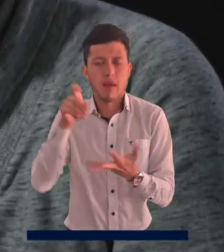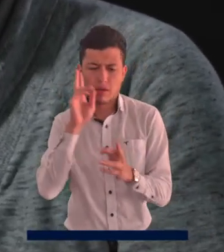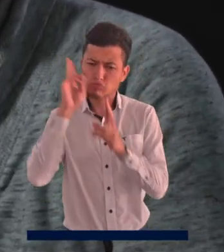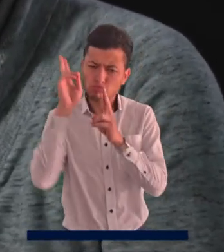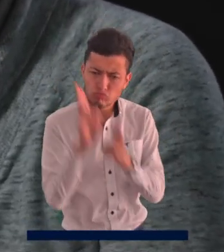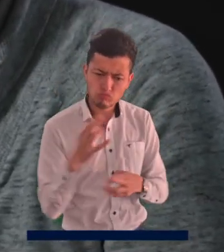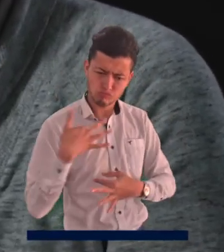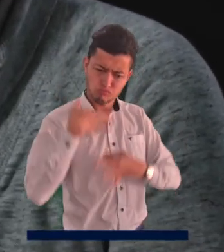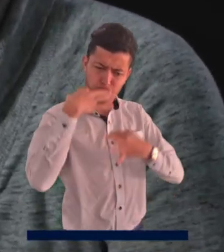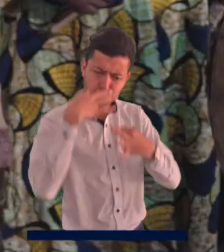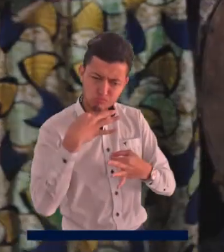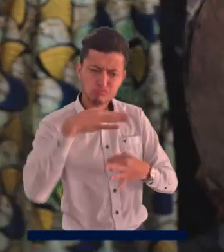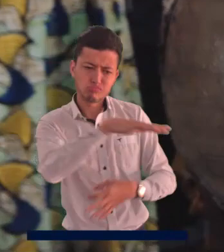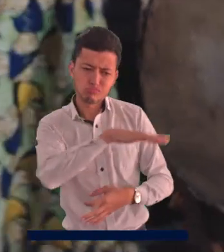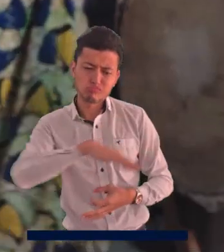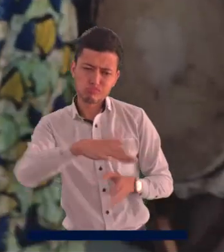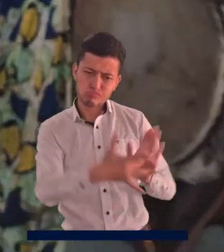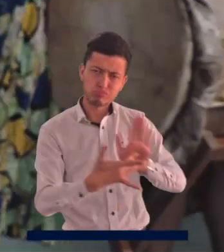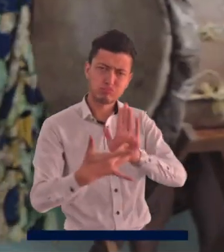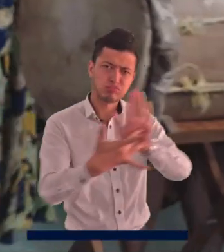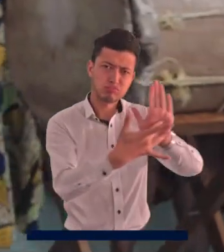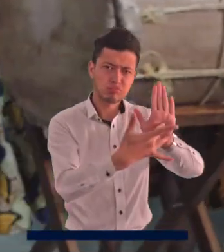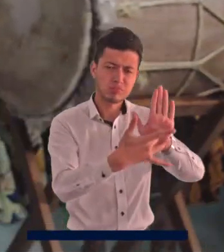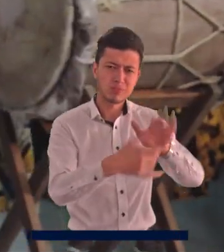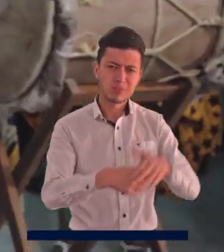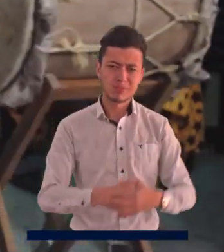dignificadas y reconocidas dichas memoria.